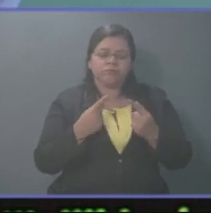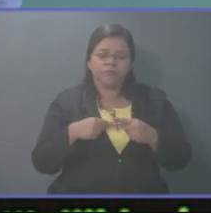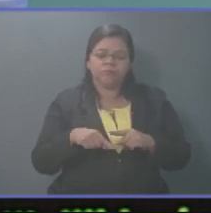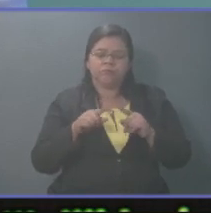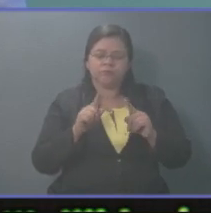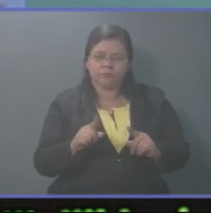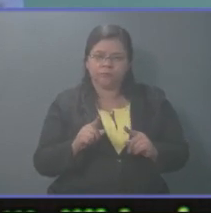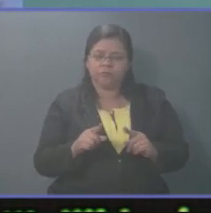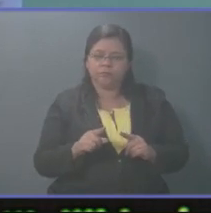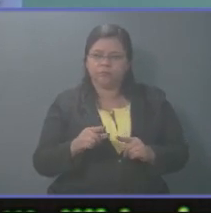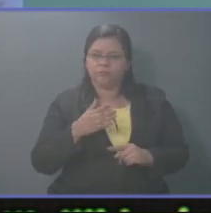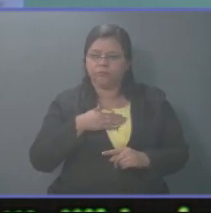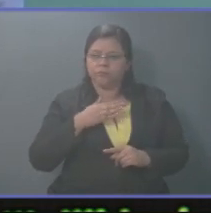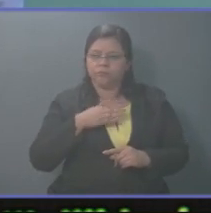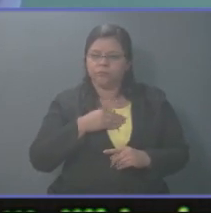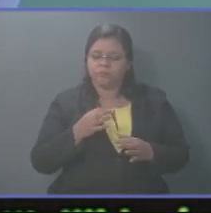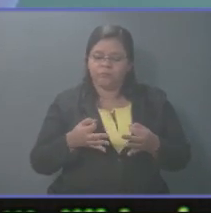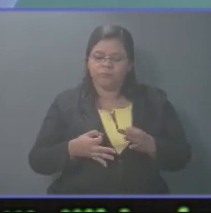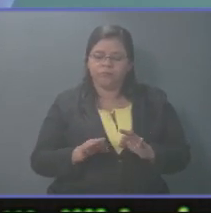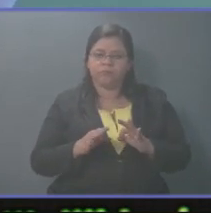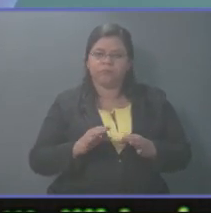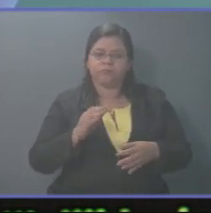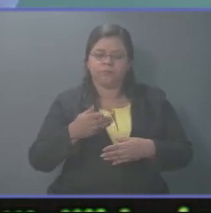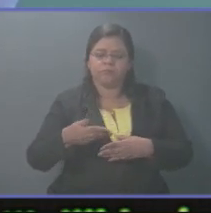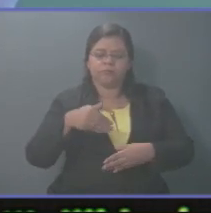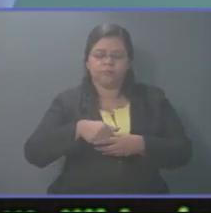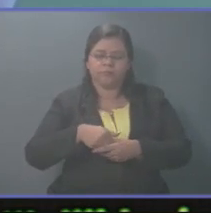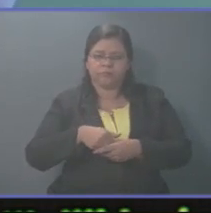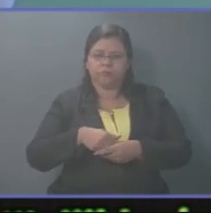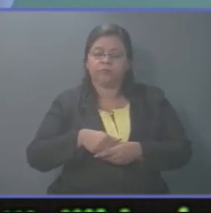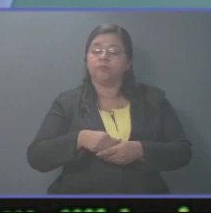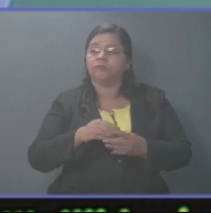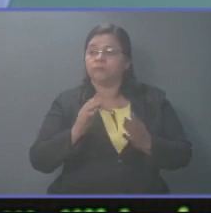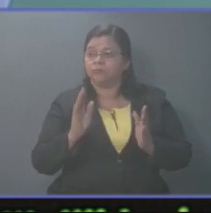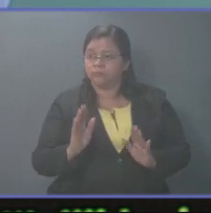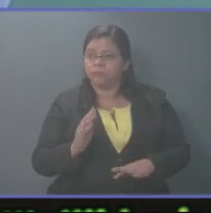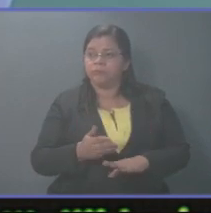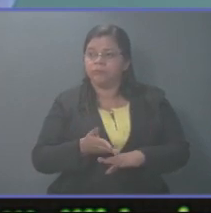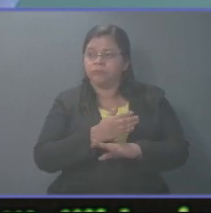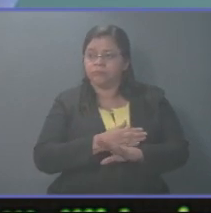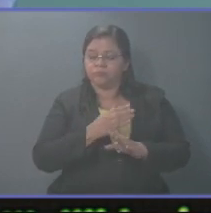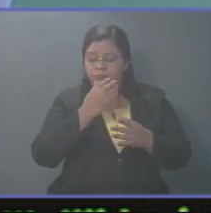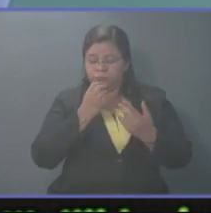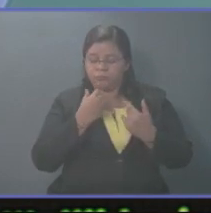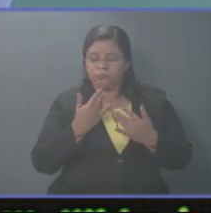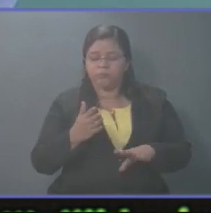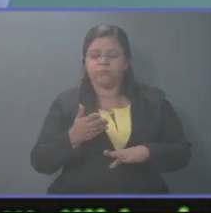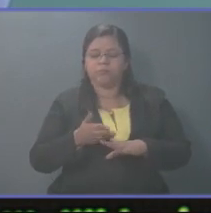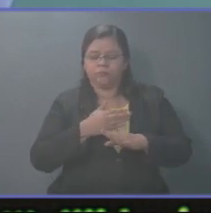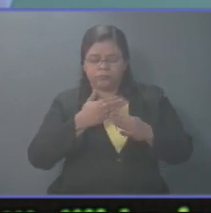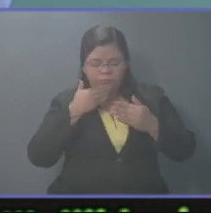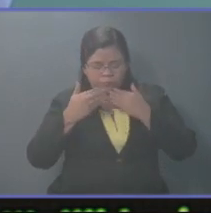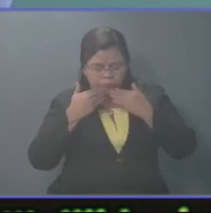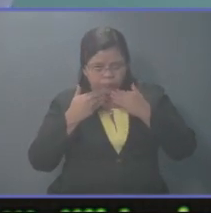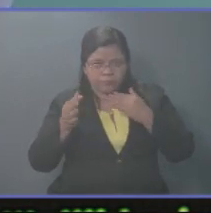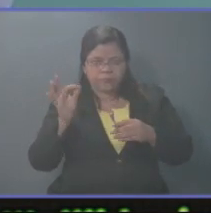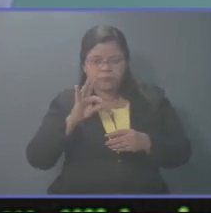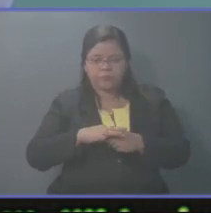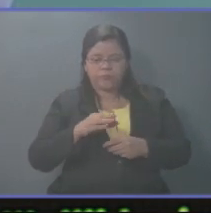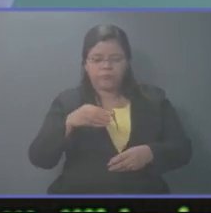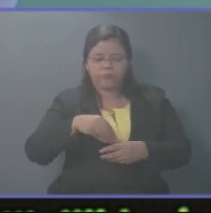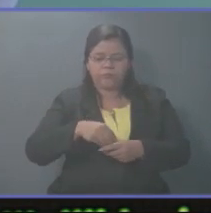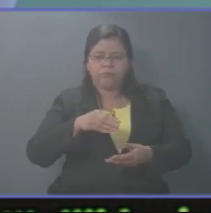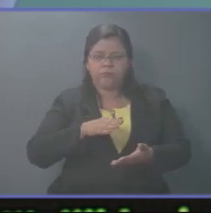continúa optando por la modalidad de voto postal. Al respecto, tal como se sostuvo en el dictamen respectivo, el voto postal es